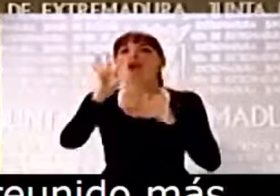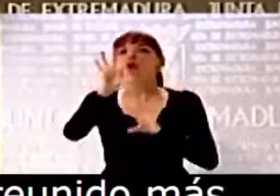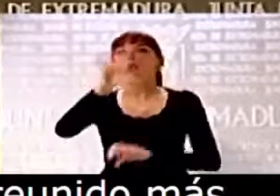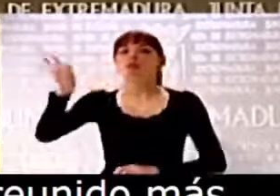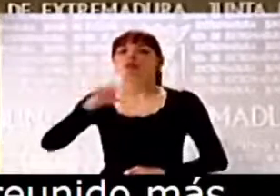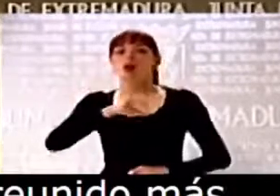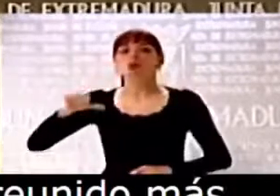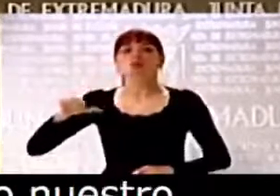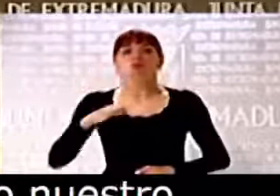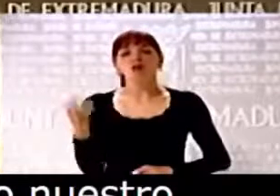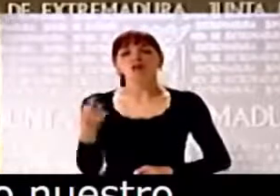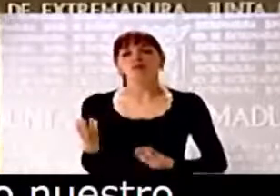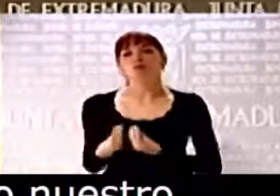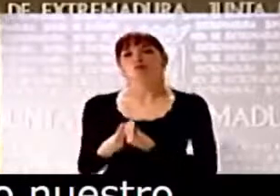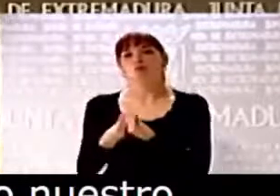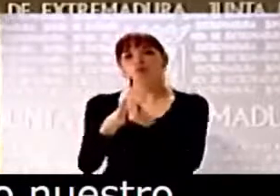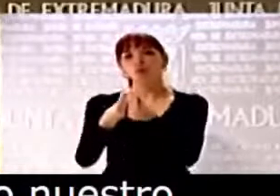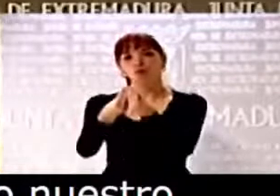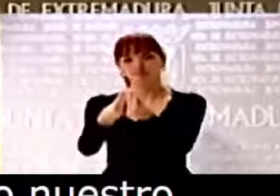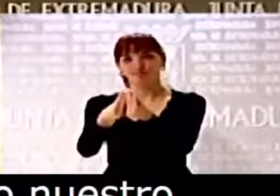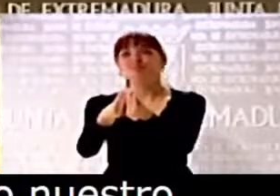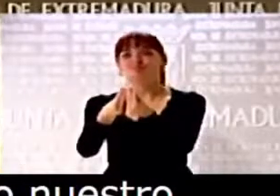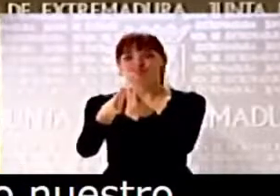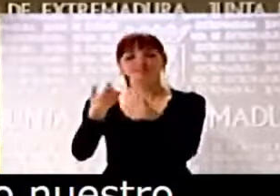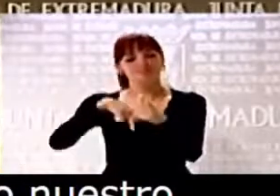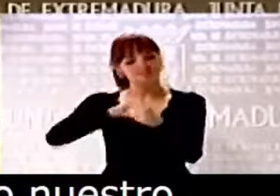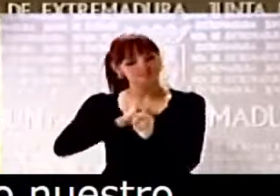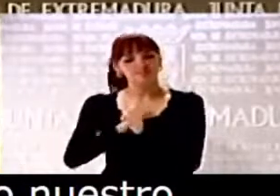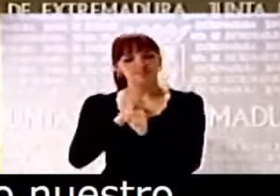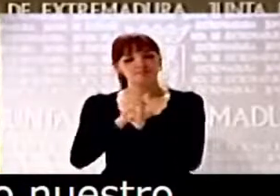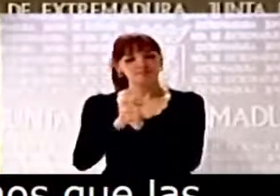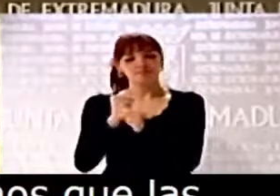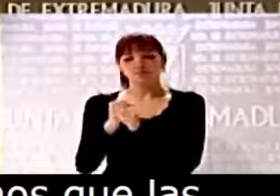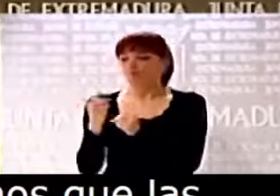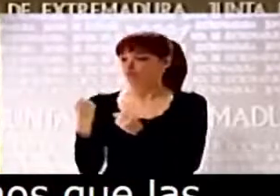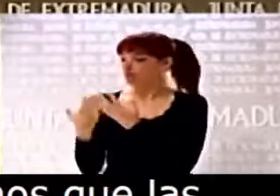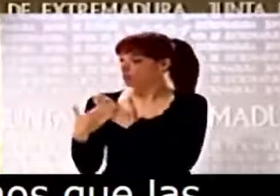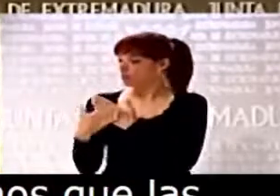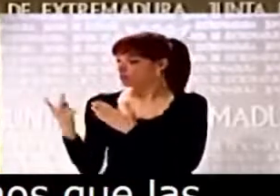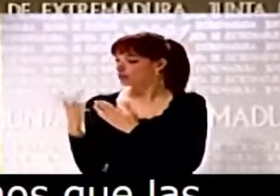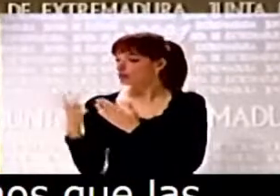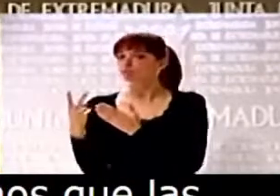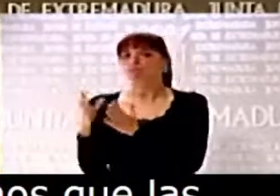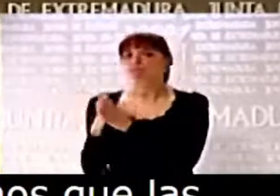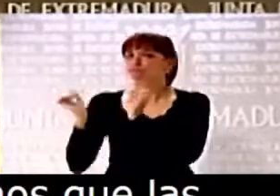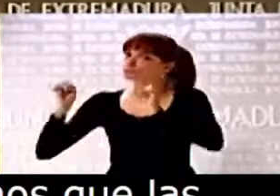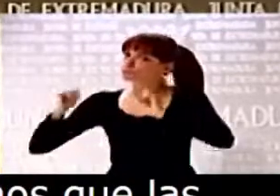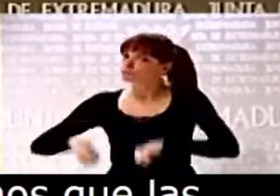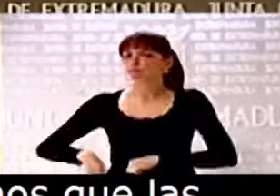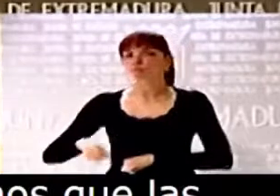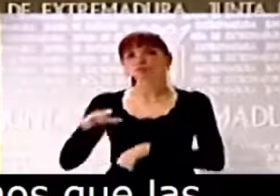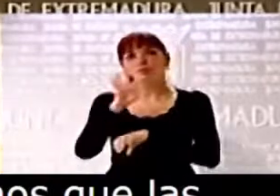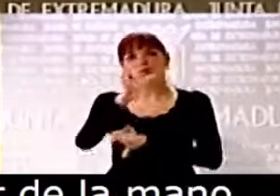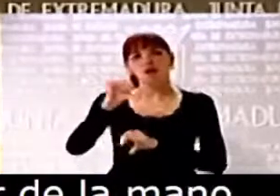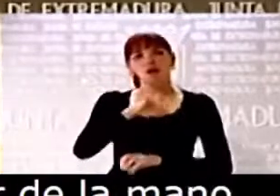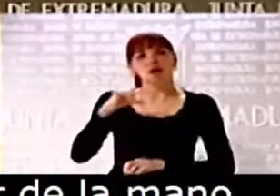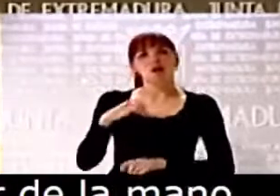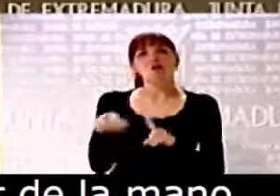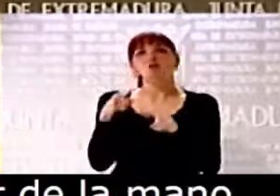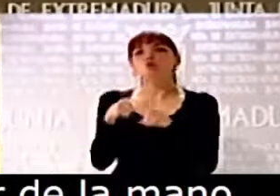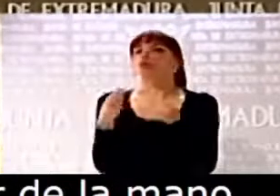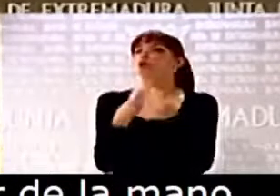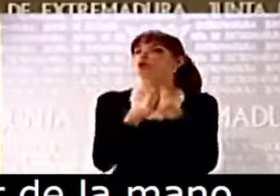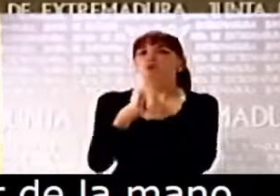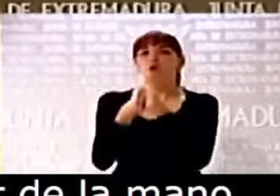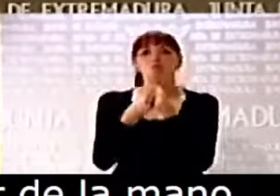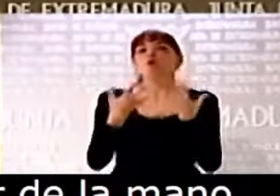autónomas tienen que caminar de la mano, tenemos que trabajar con las administraciones competentes, que son las comunidades autónomas, para avanzar en un objetivo común,